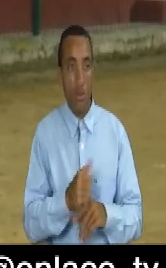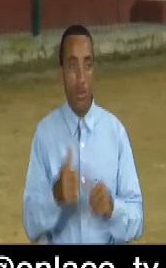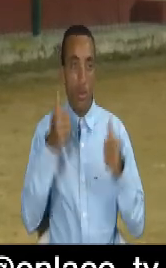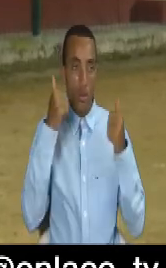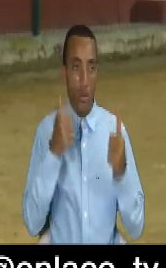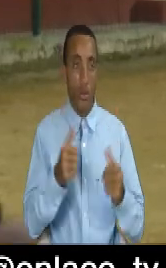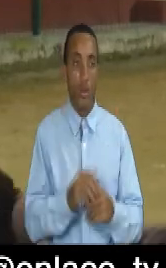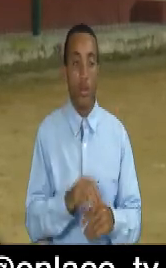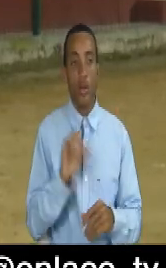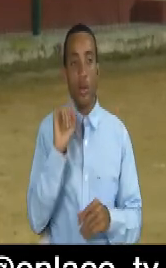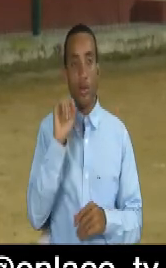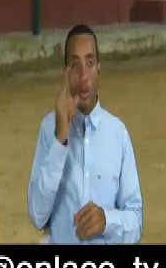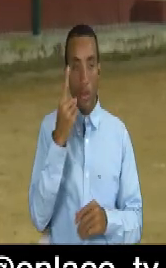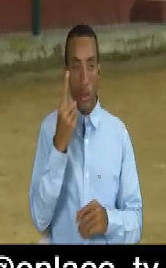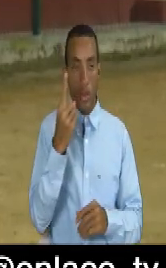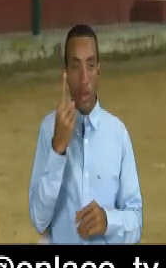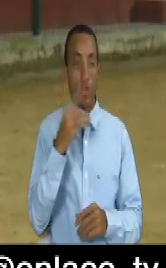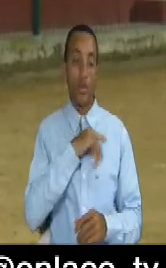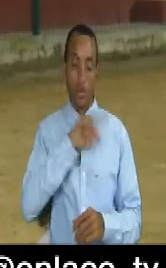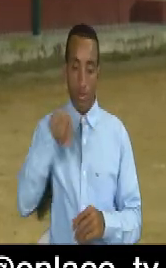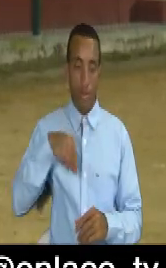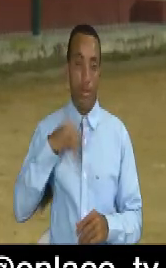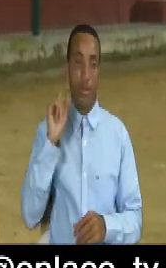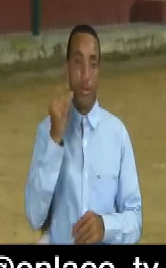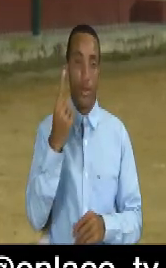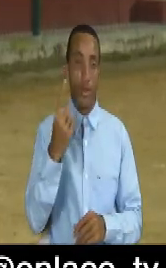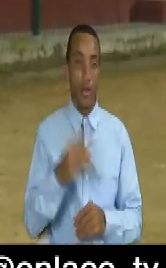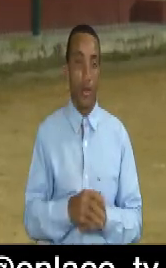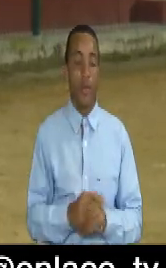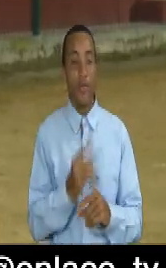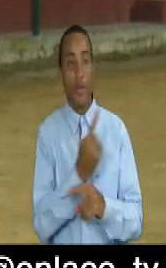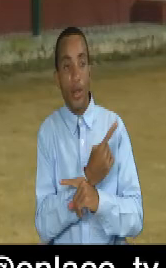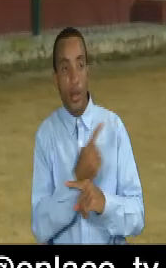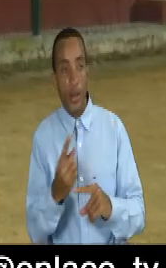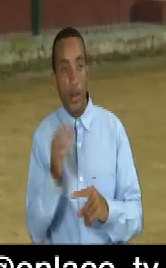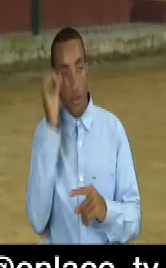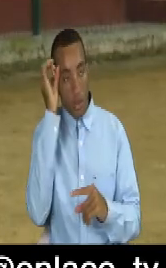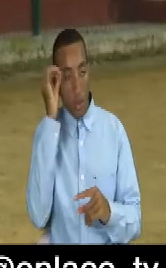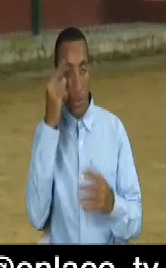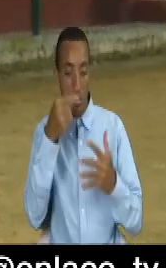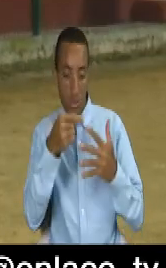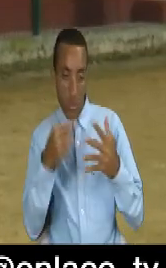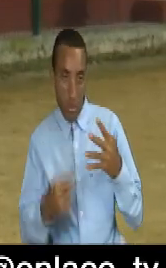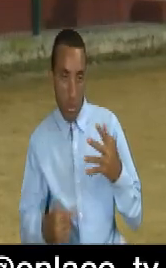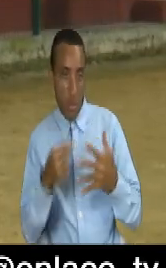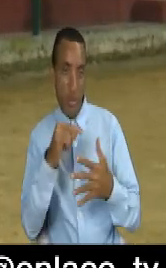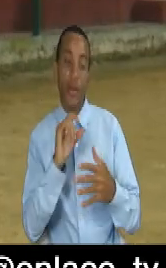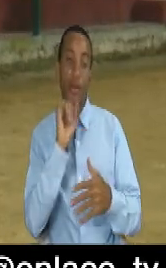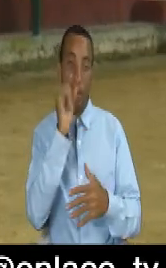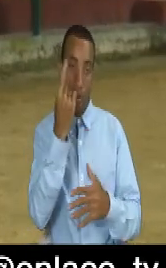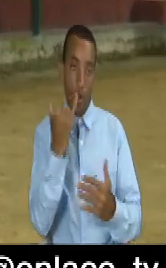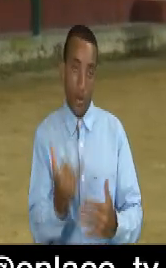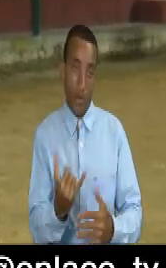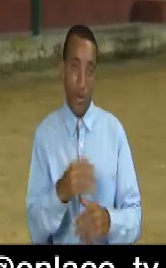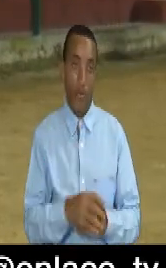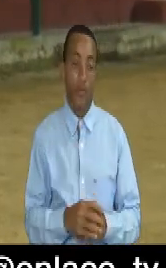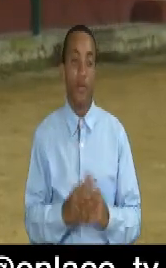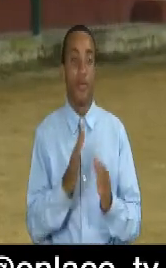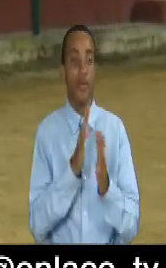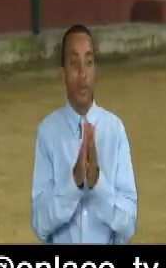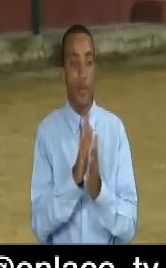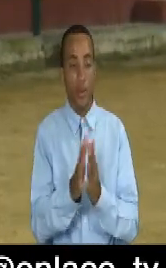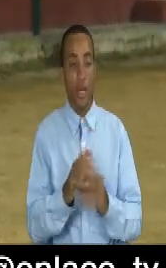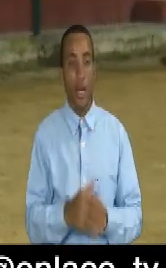vamos de primeros, no sé ahorita esa semana en qué posición quedemos, pero se está haciendo lo mejor